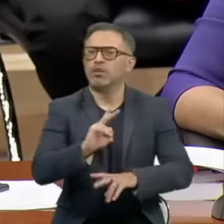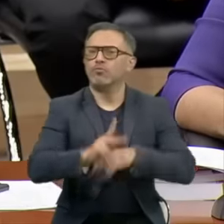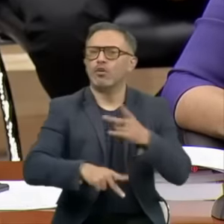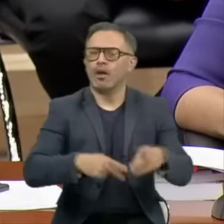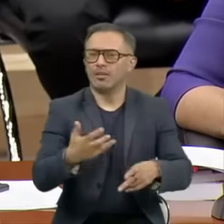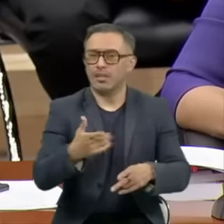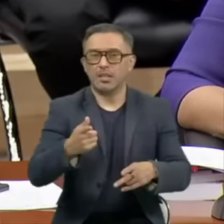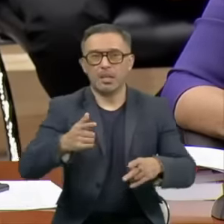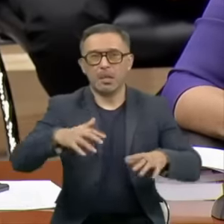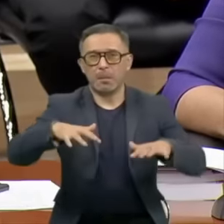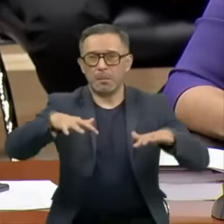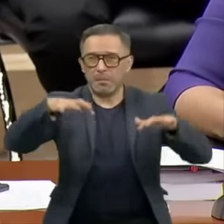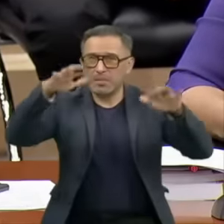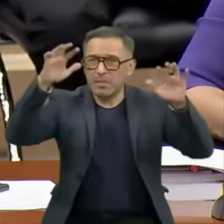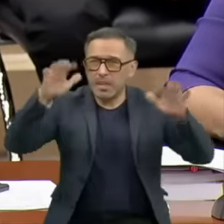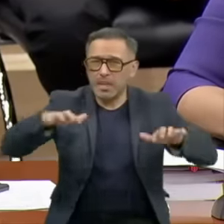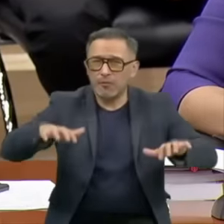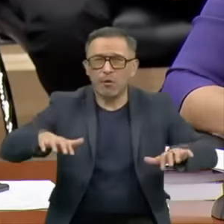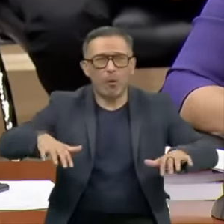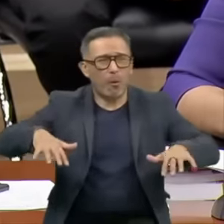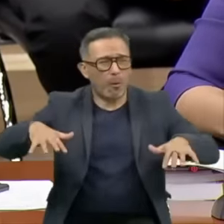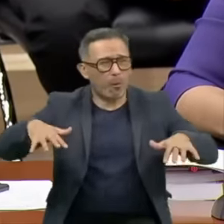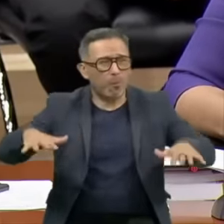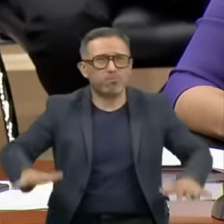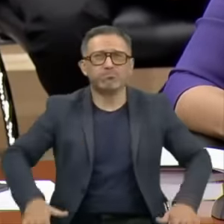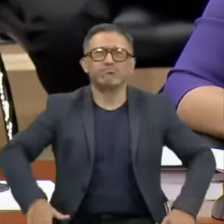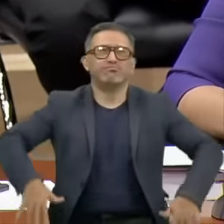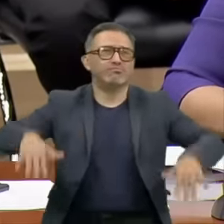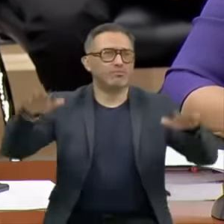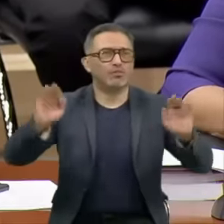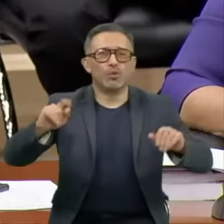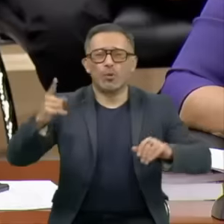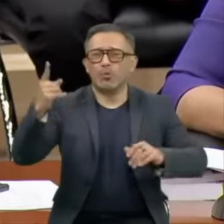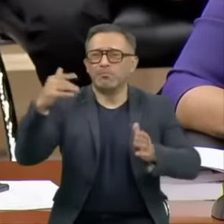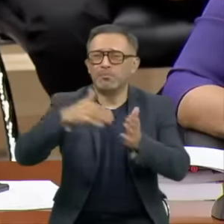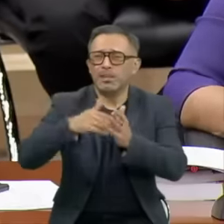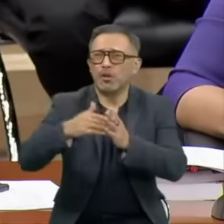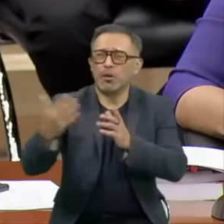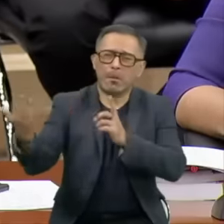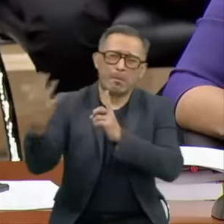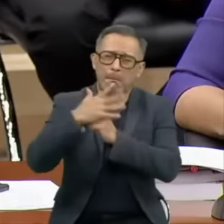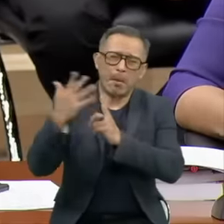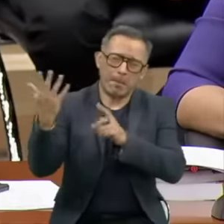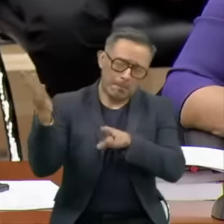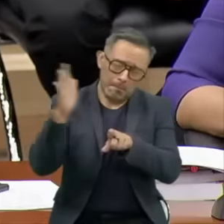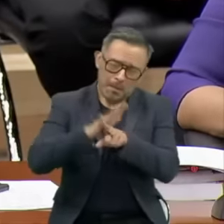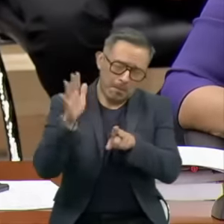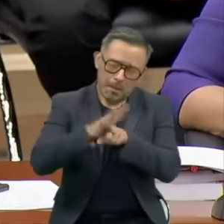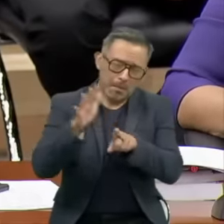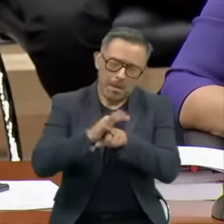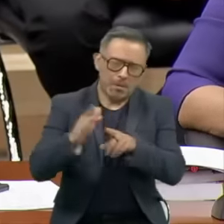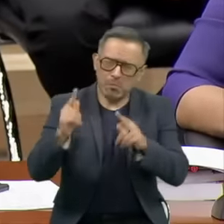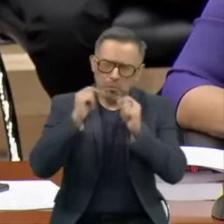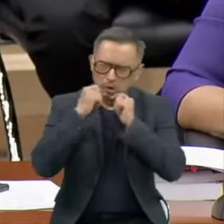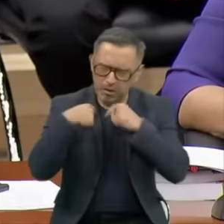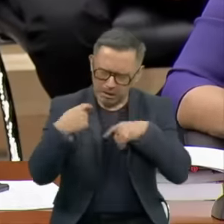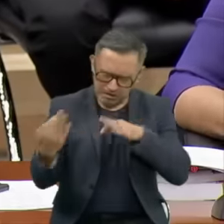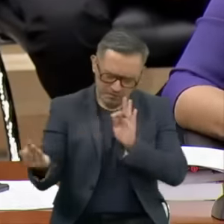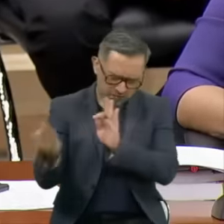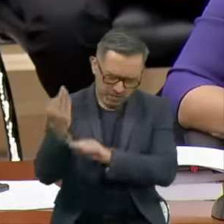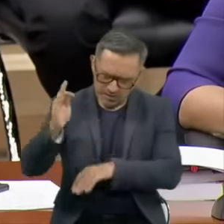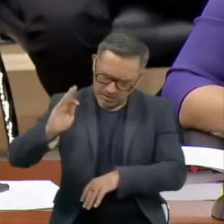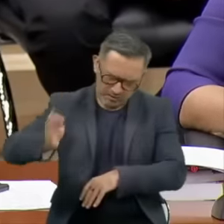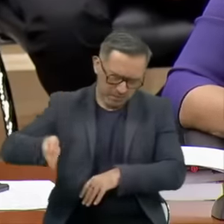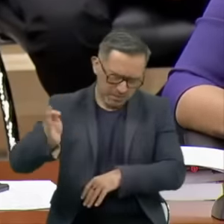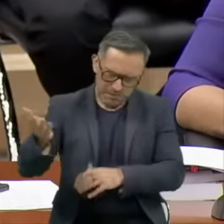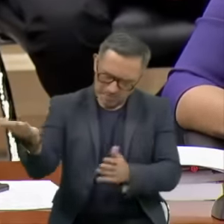diluvio. Que se dejen venir de un millón en un millón, que no sean montoneros, pero les vamos a hacer frente porque las reformas se van a llevar